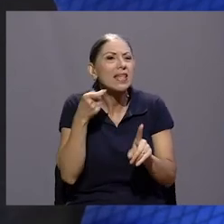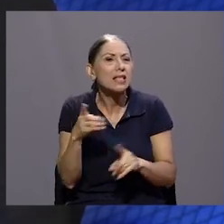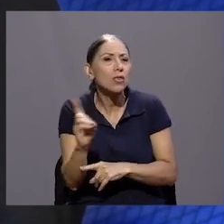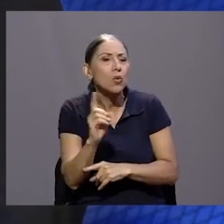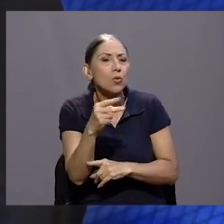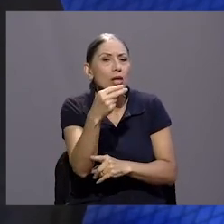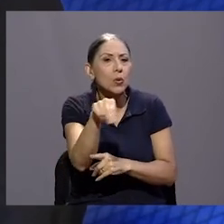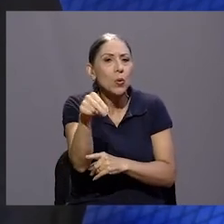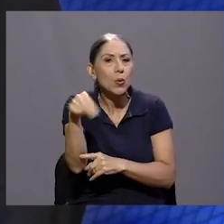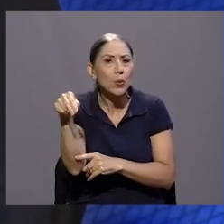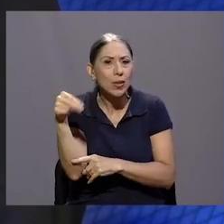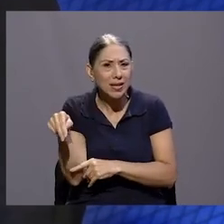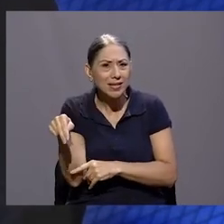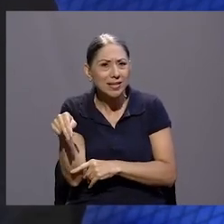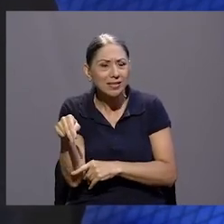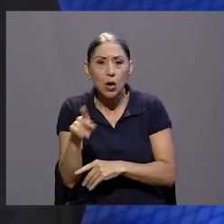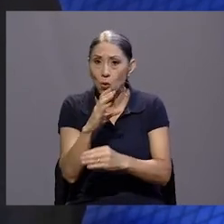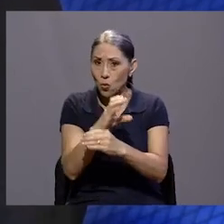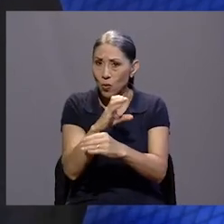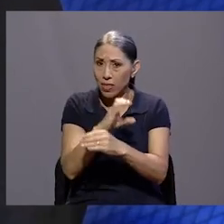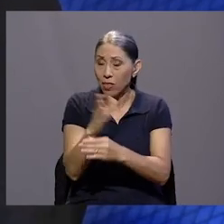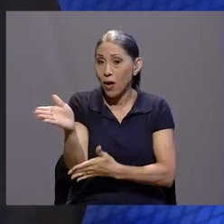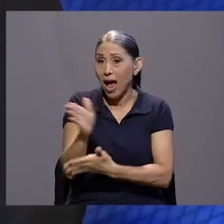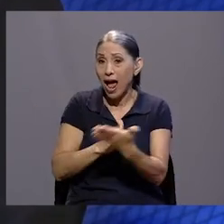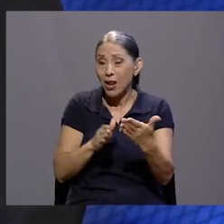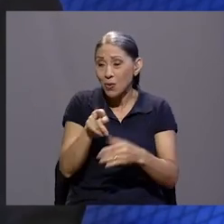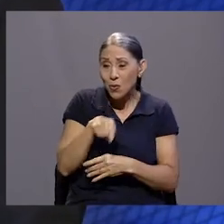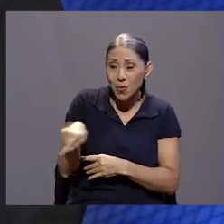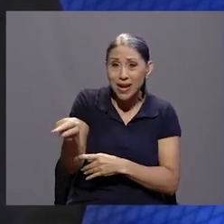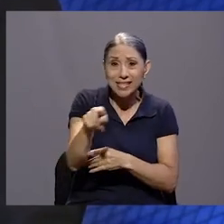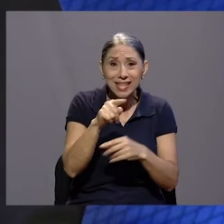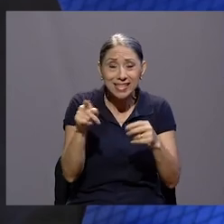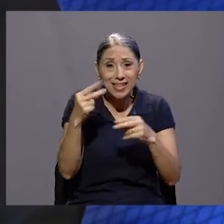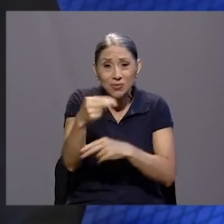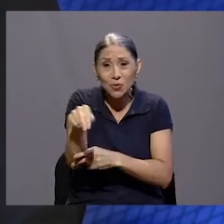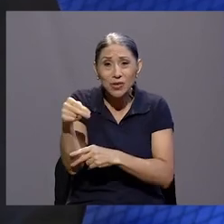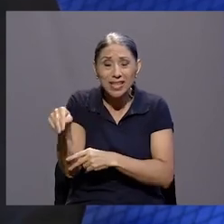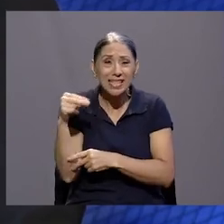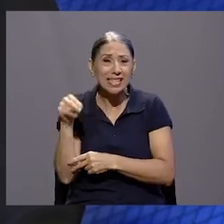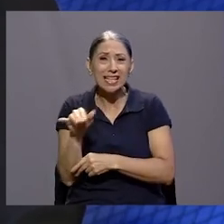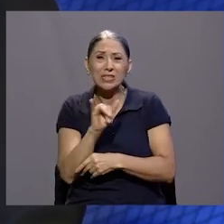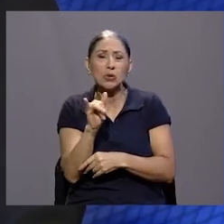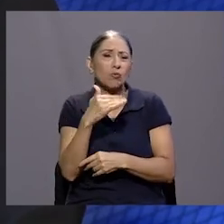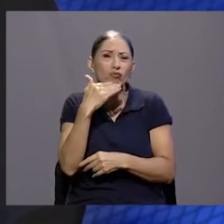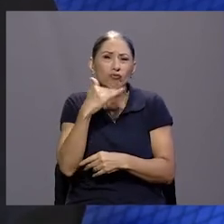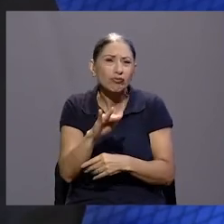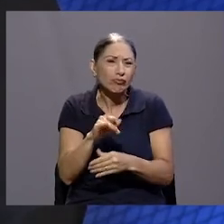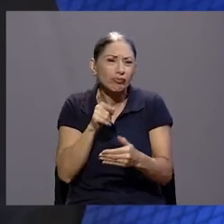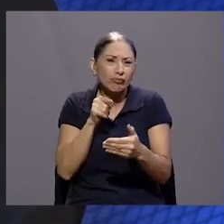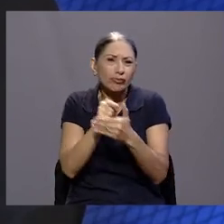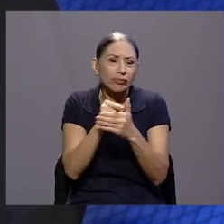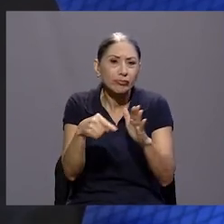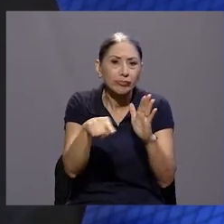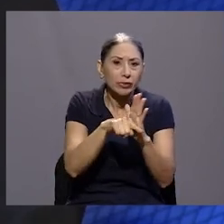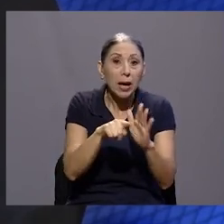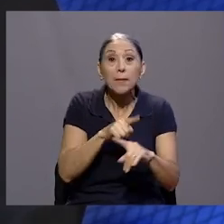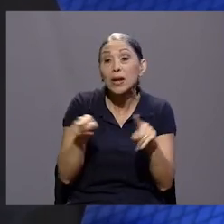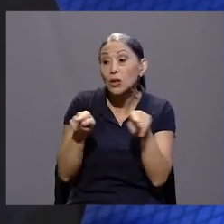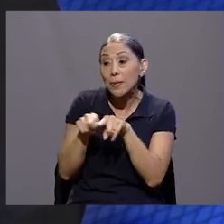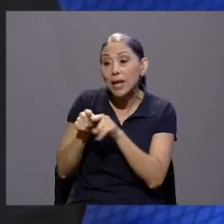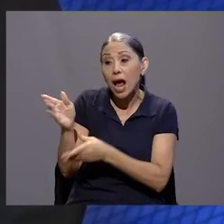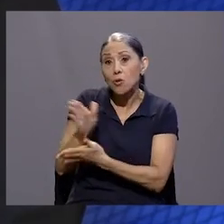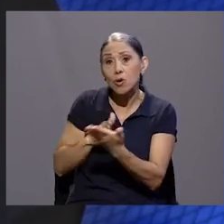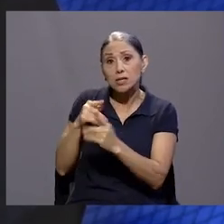que se llenan es de amarillismo verdad y de engagement en redes sociales pero hay otras como este que comentábamos de new york times' que nos da información que también